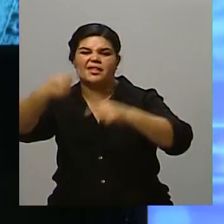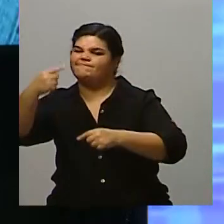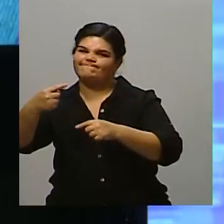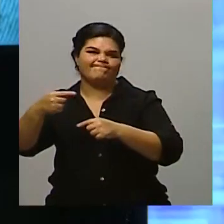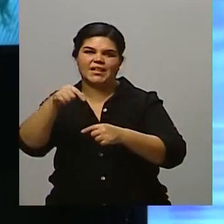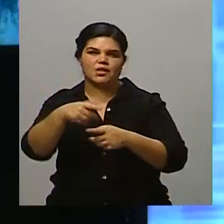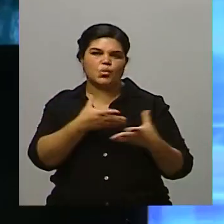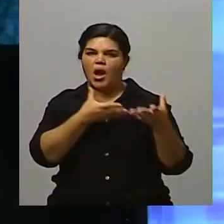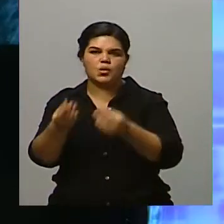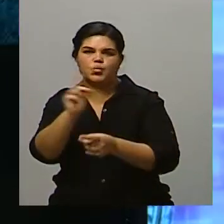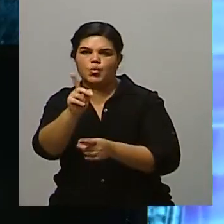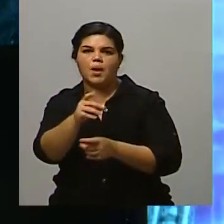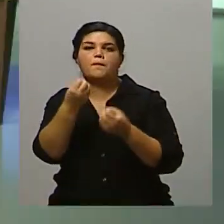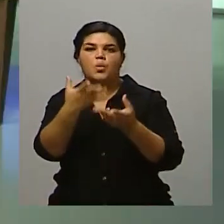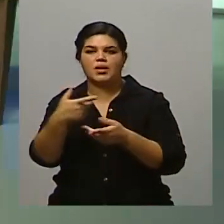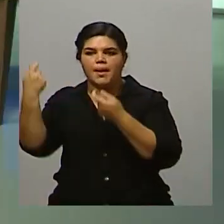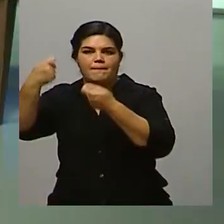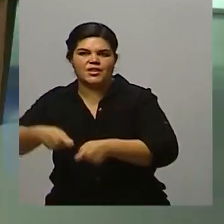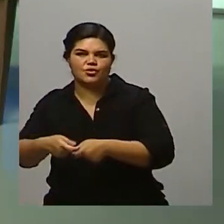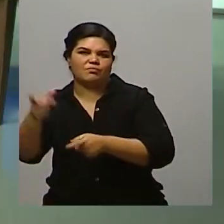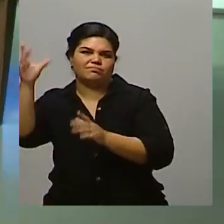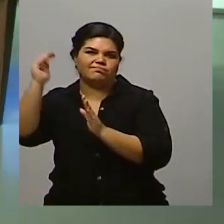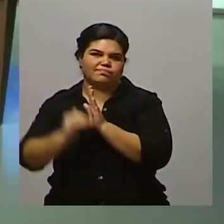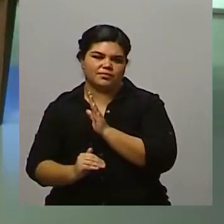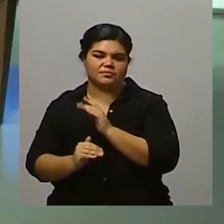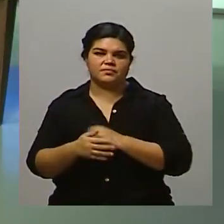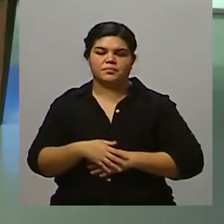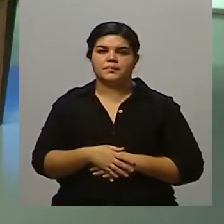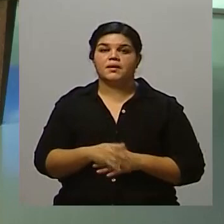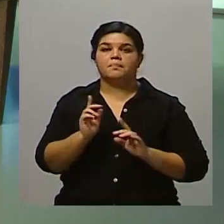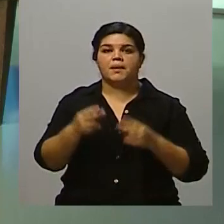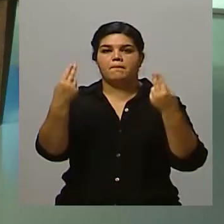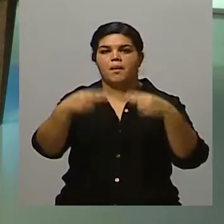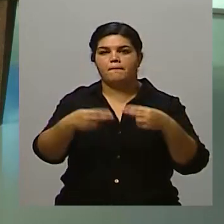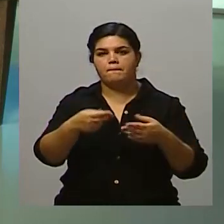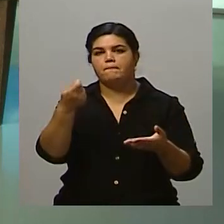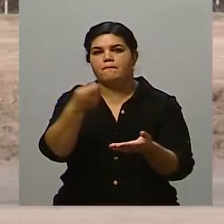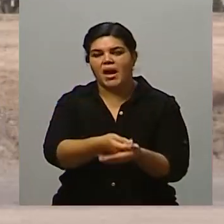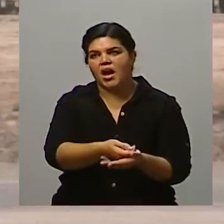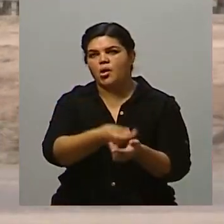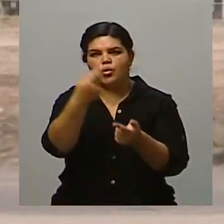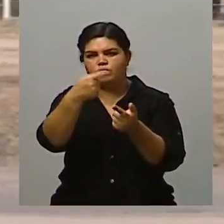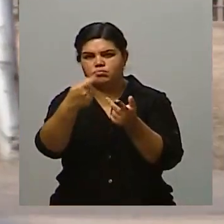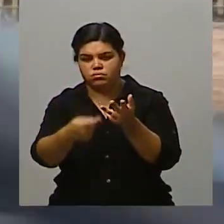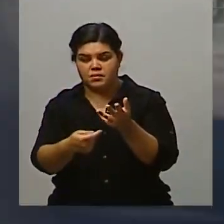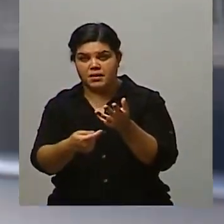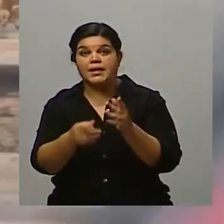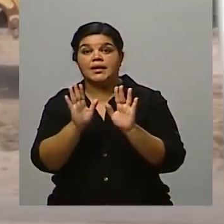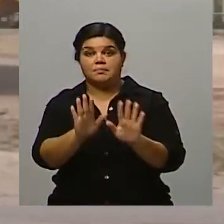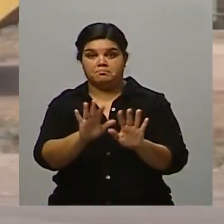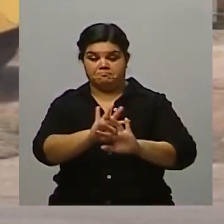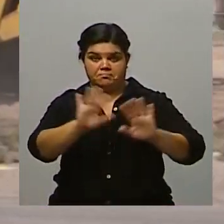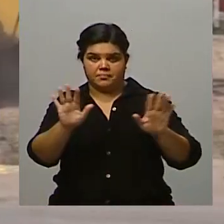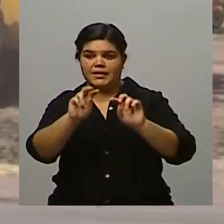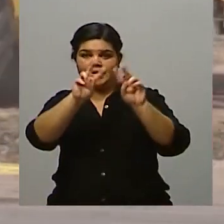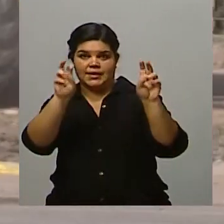¿no? de participación pública-privada con las rutas, con el tema del pago por peaje. No, el concepto siempre es que un privado ejecuta la obra y después se